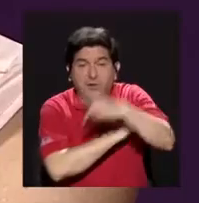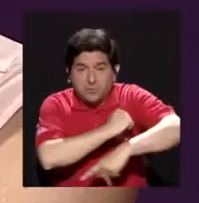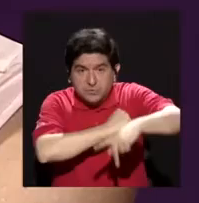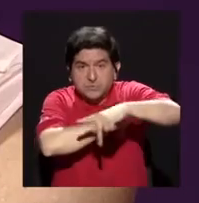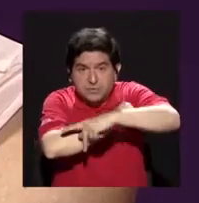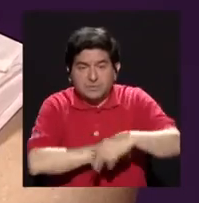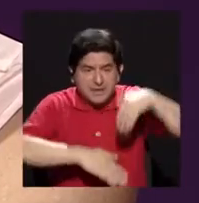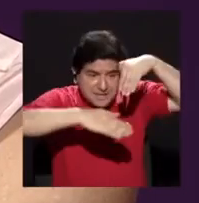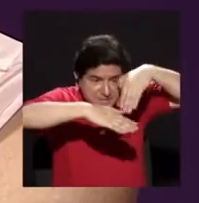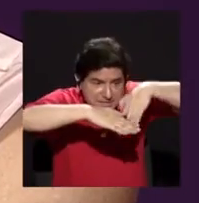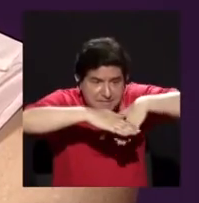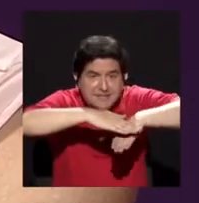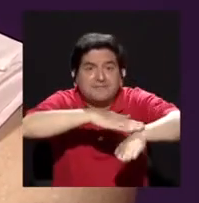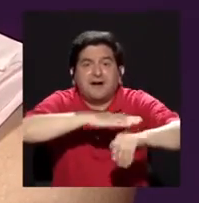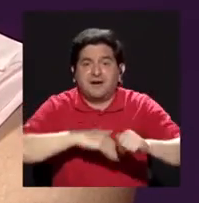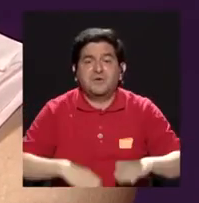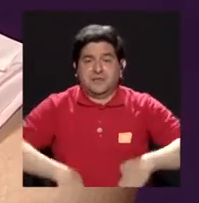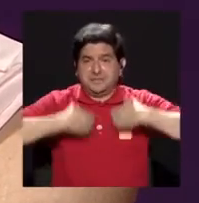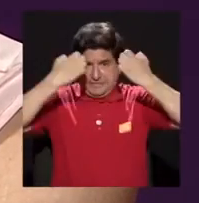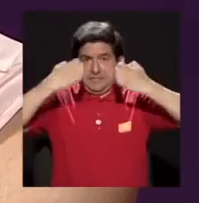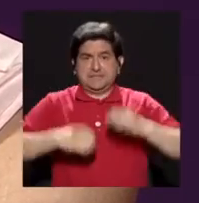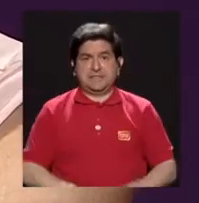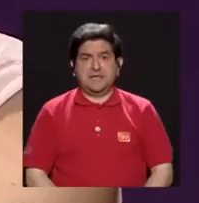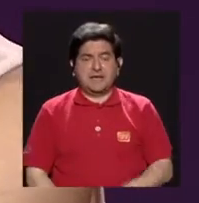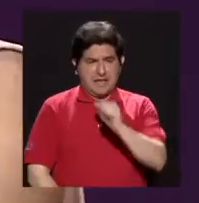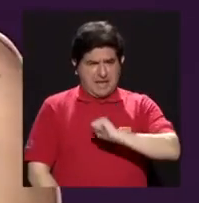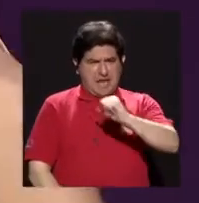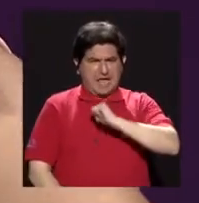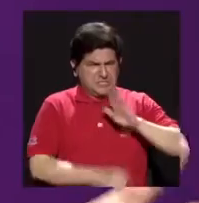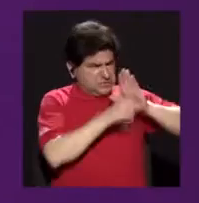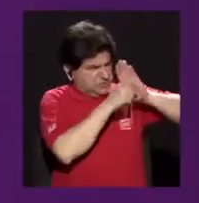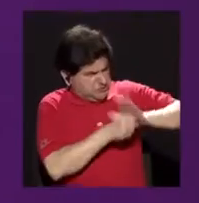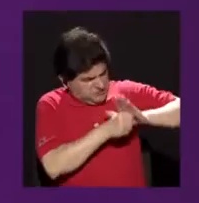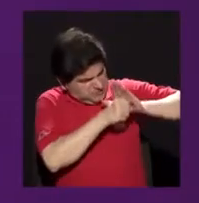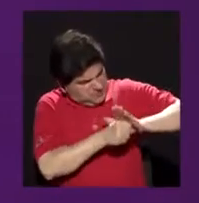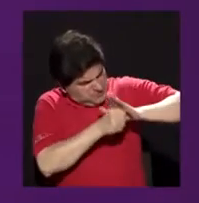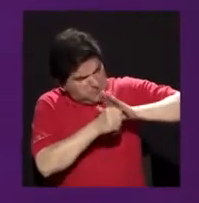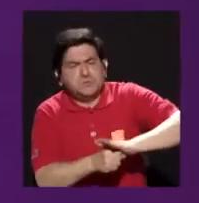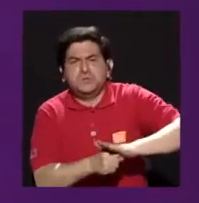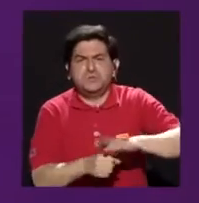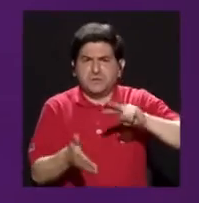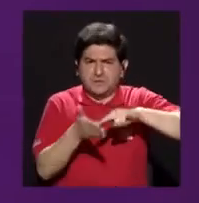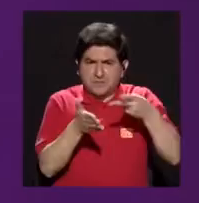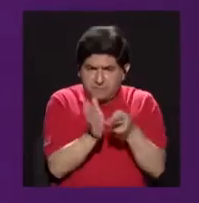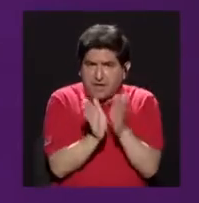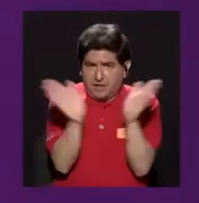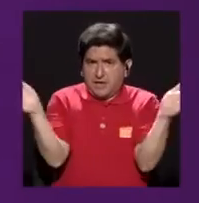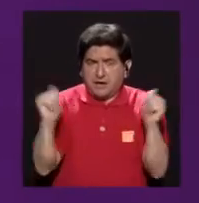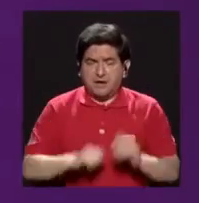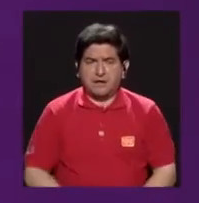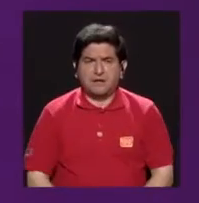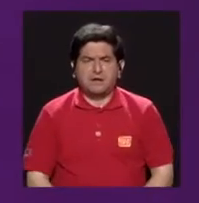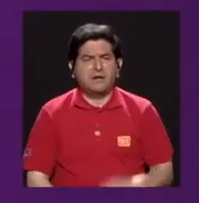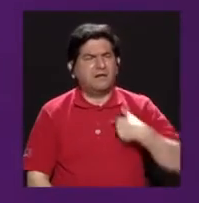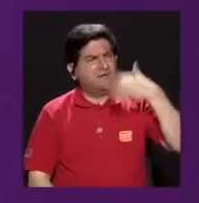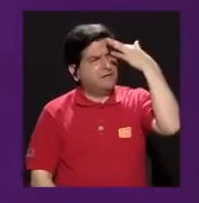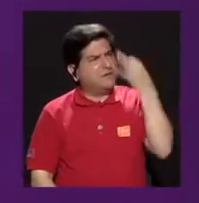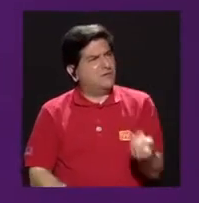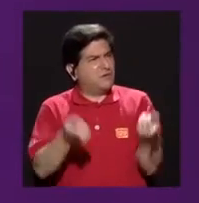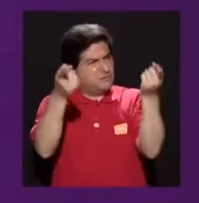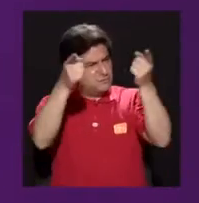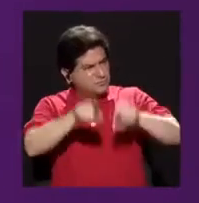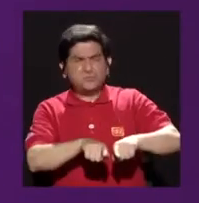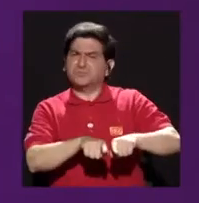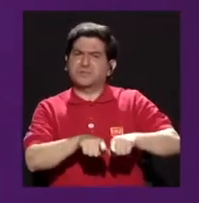que está debajo de la superficie, ¿verdad? De una actitud represora, represiva, ¿verdad? En términos generales. Y lo que a mí me parece que ocurrió